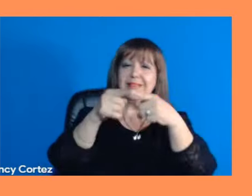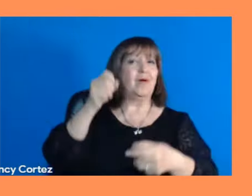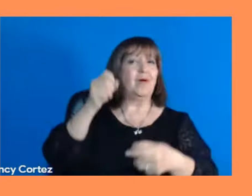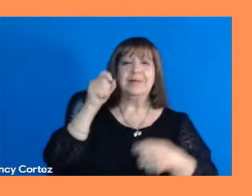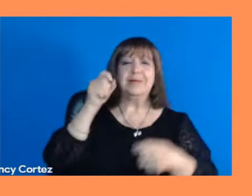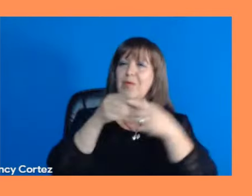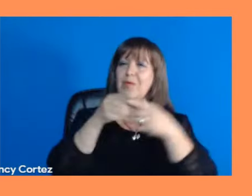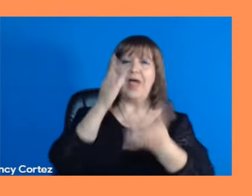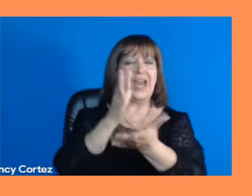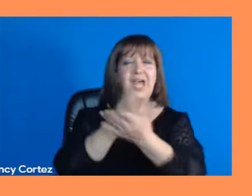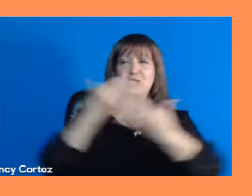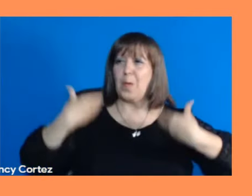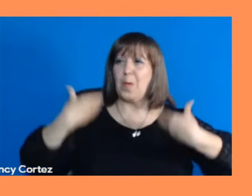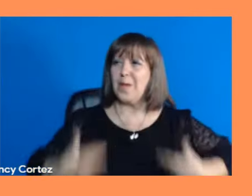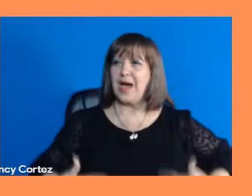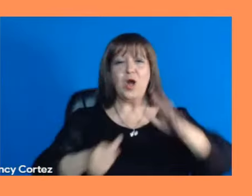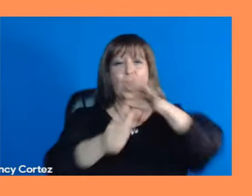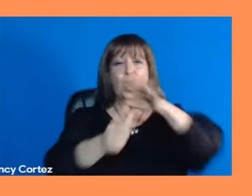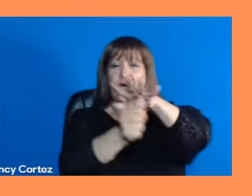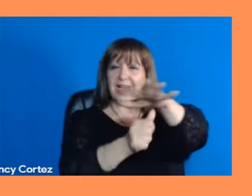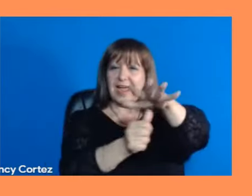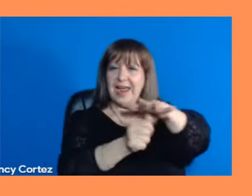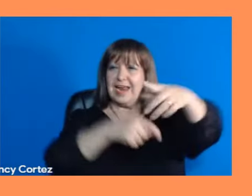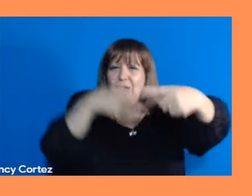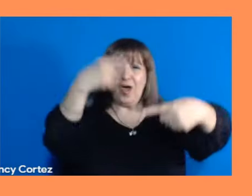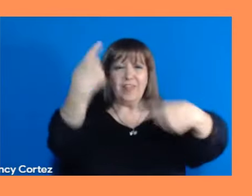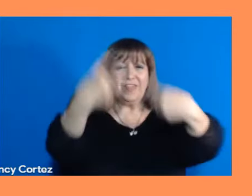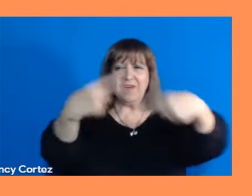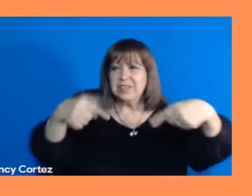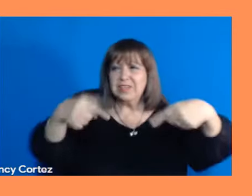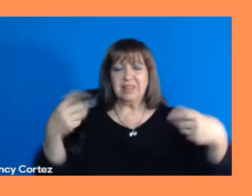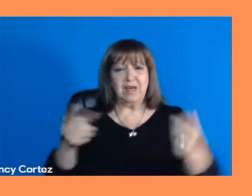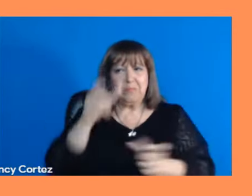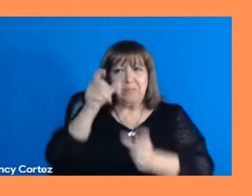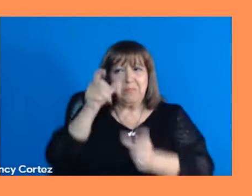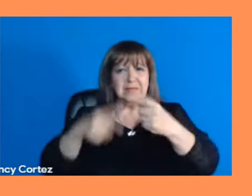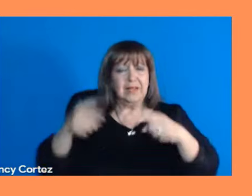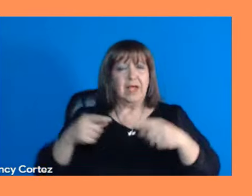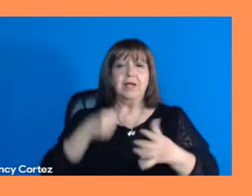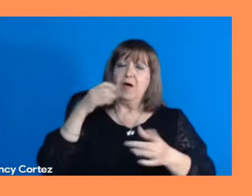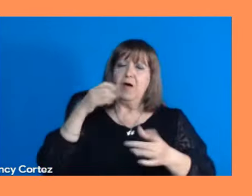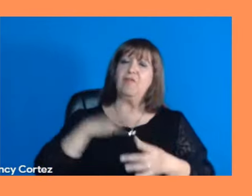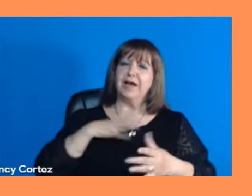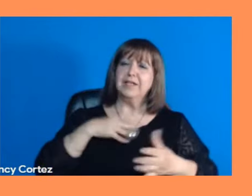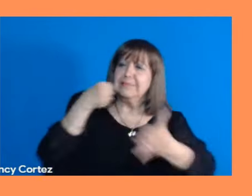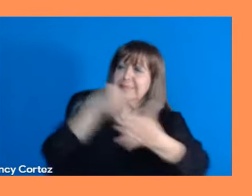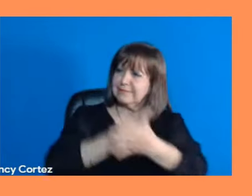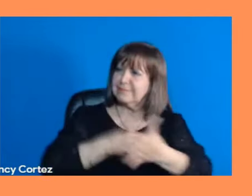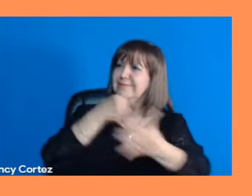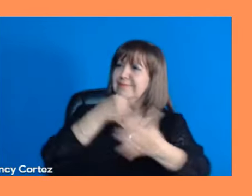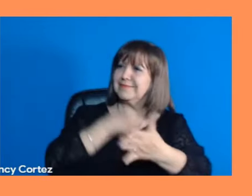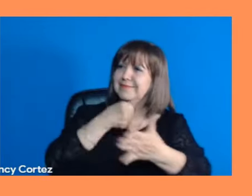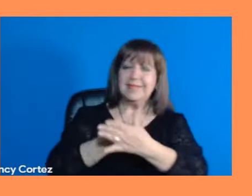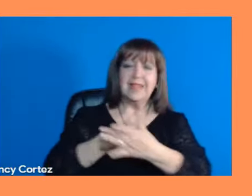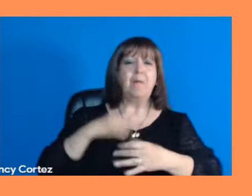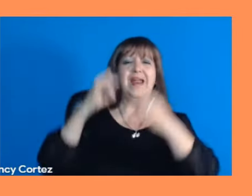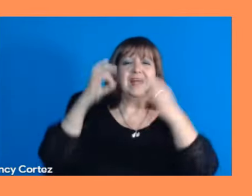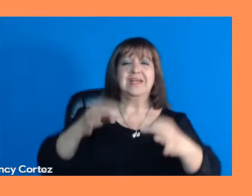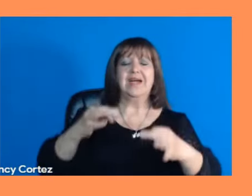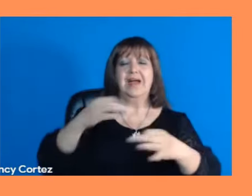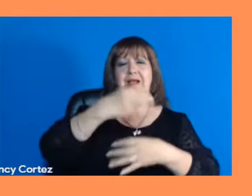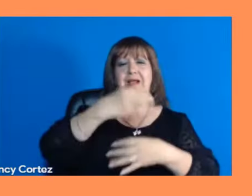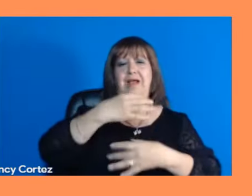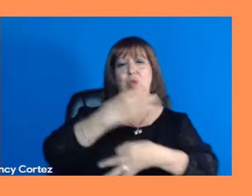seguir trabajándose para que sea una realidad en cada aula, en todas las provincias y jurisdicciones del país.